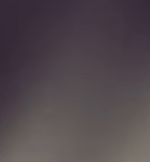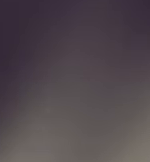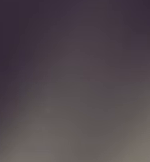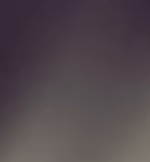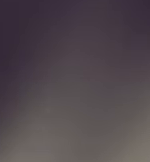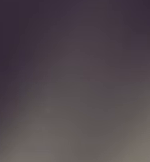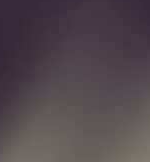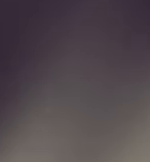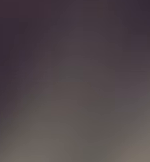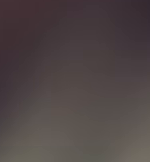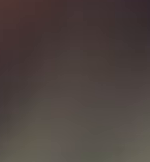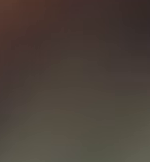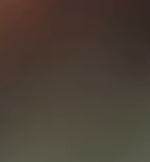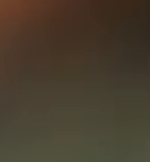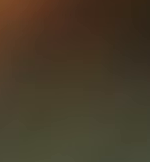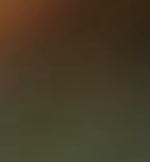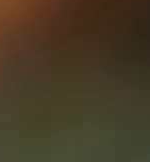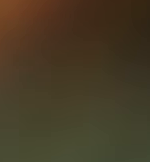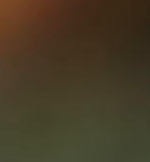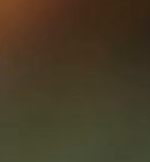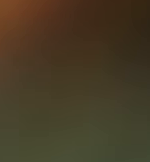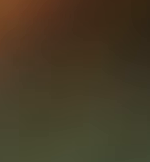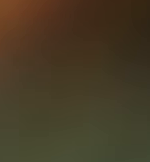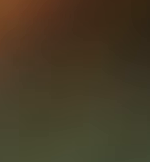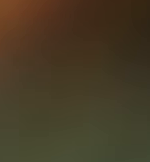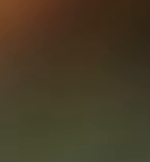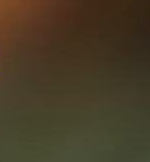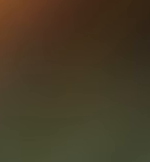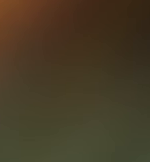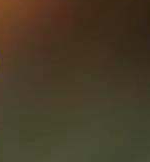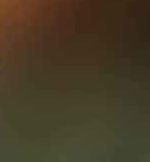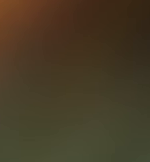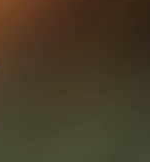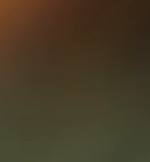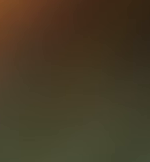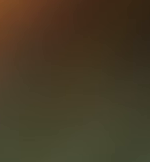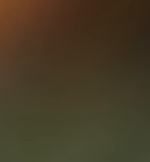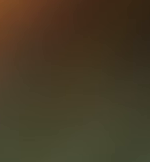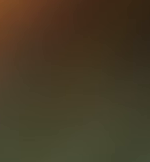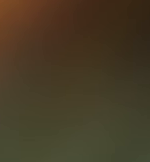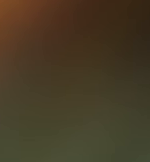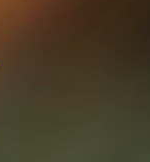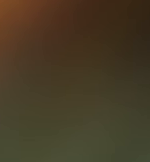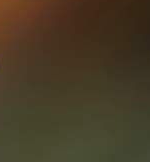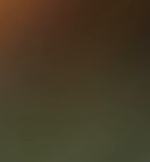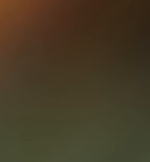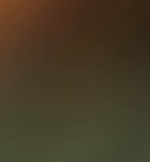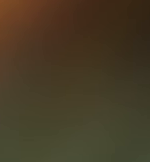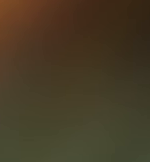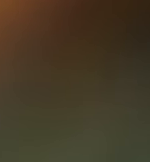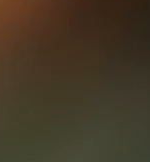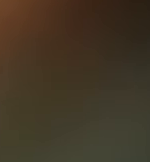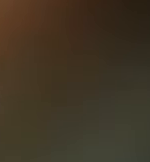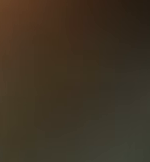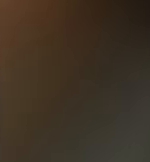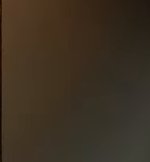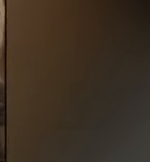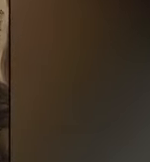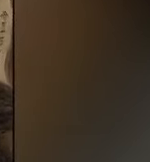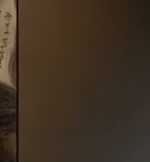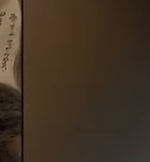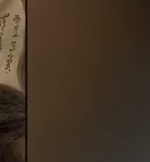el dramatismo y el realismo. Pero fueron sus magistrales retratos grupales, alejados de los convencionalismos de su época, lo